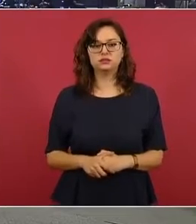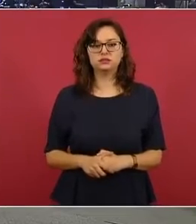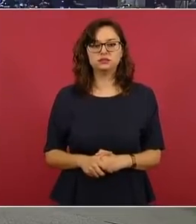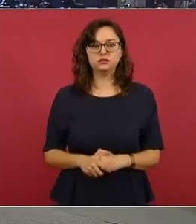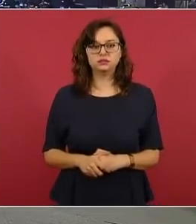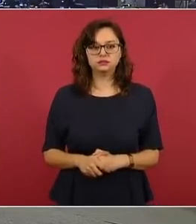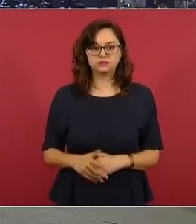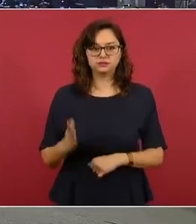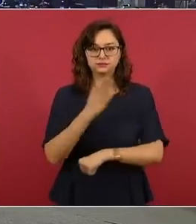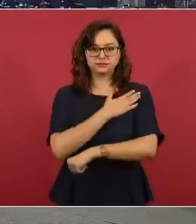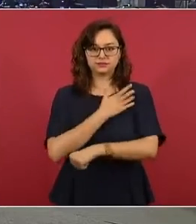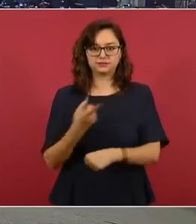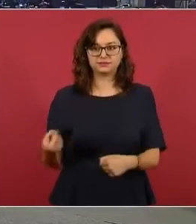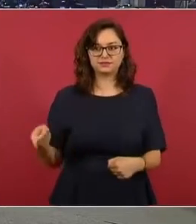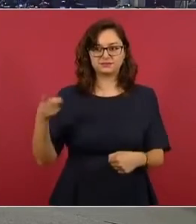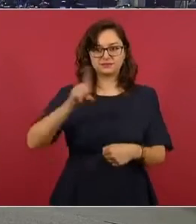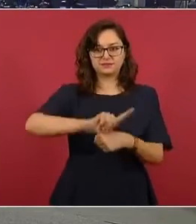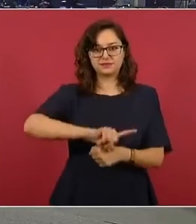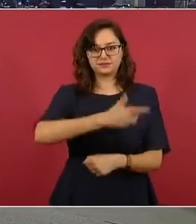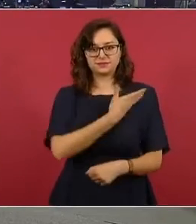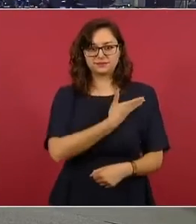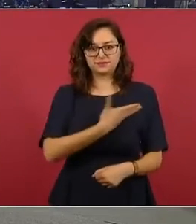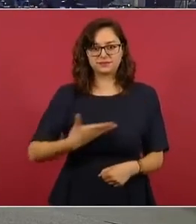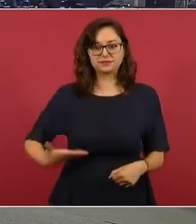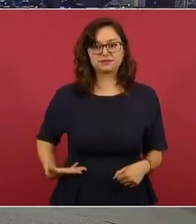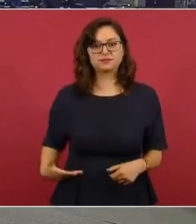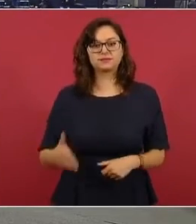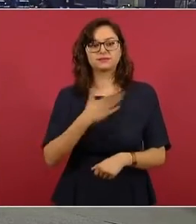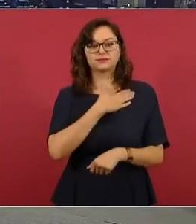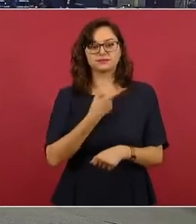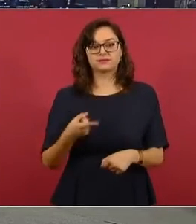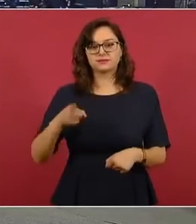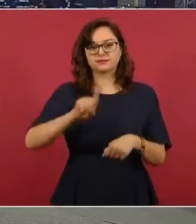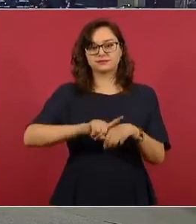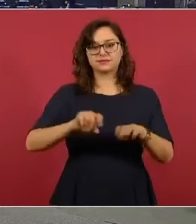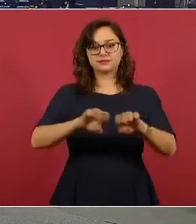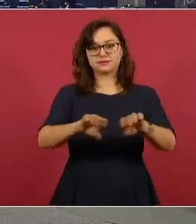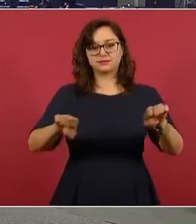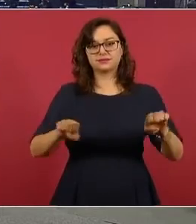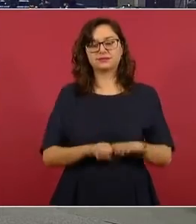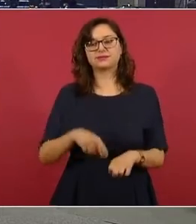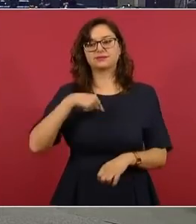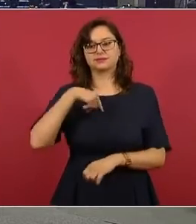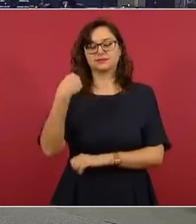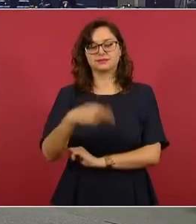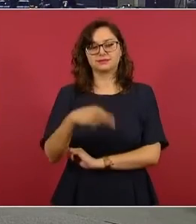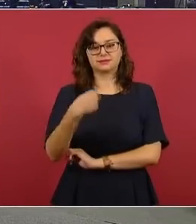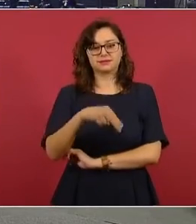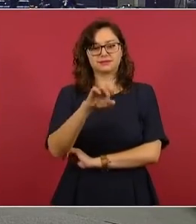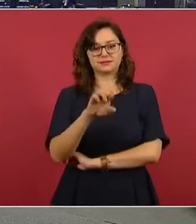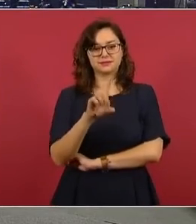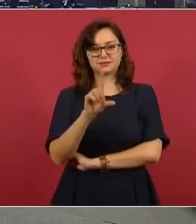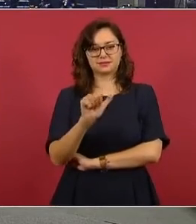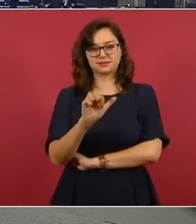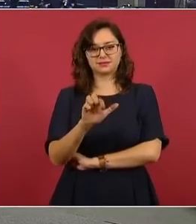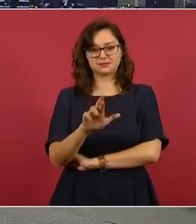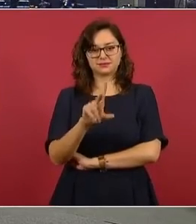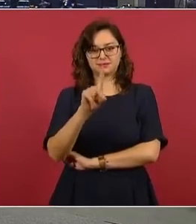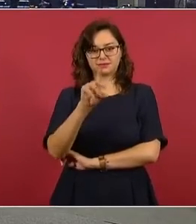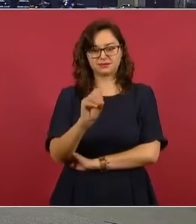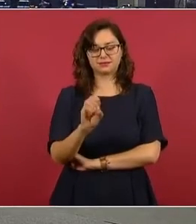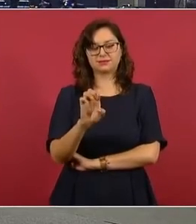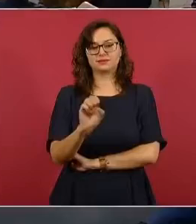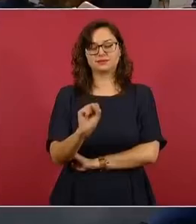señor presidente. Buenos días, señores del gabinete. Eduardo Esquivel Ancona, SDP